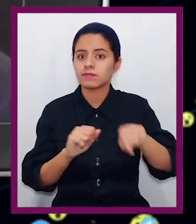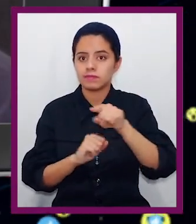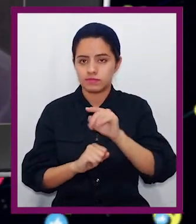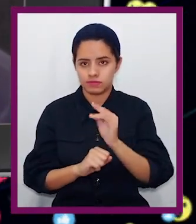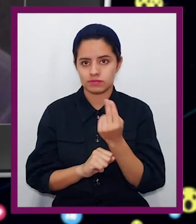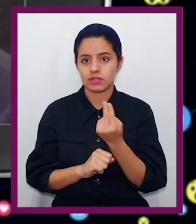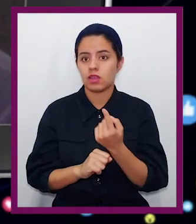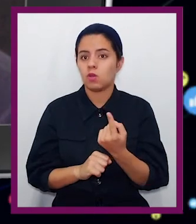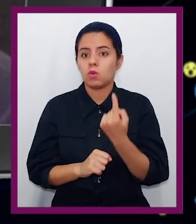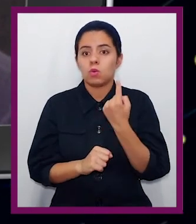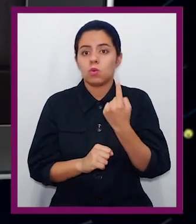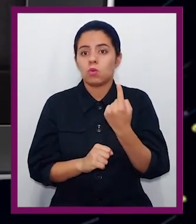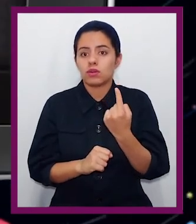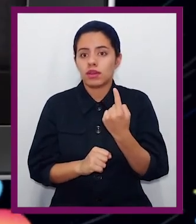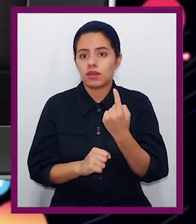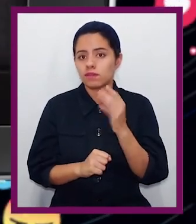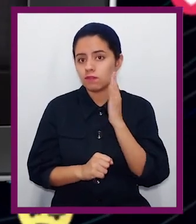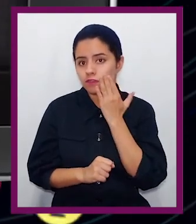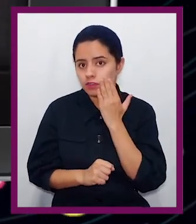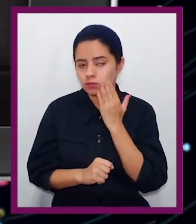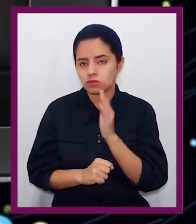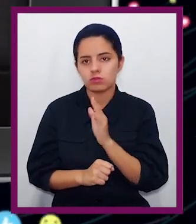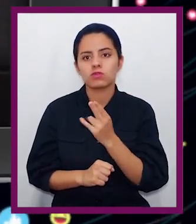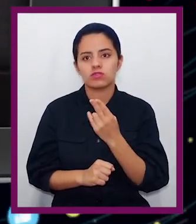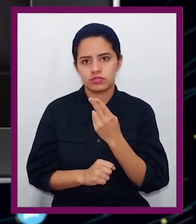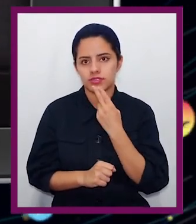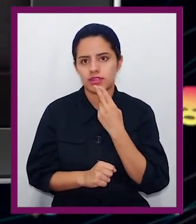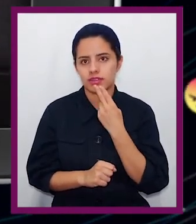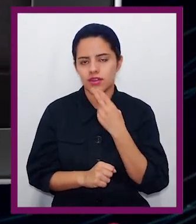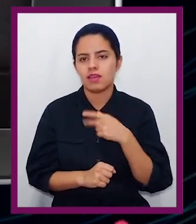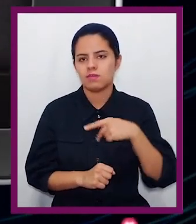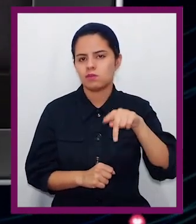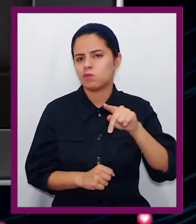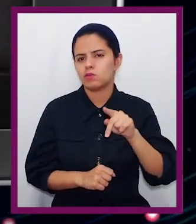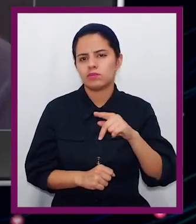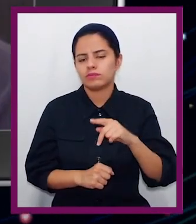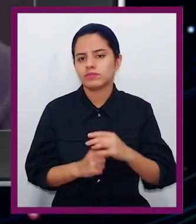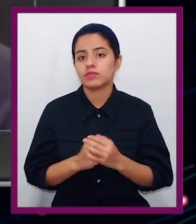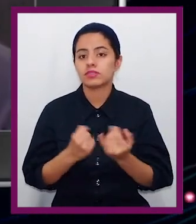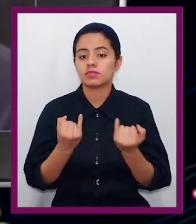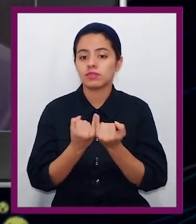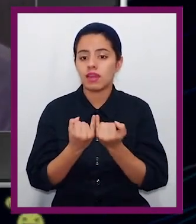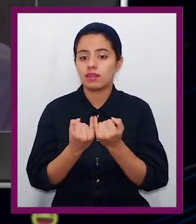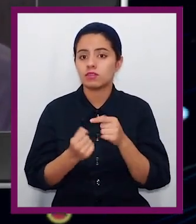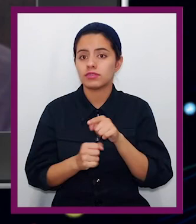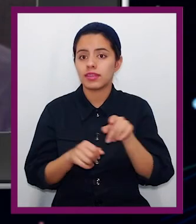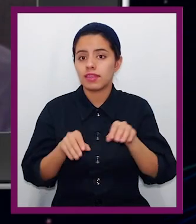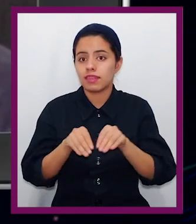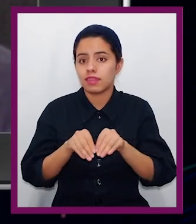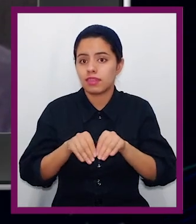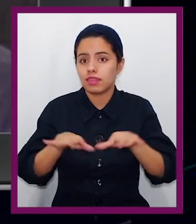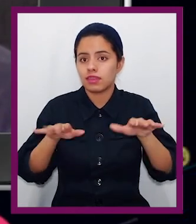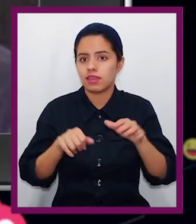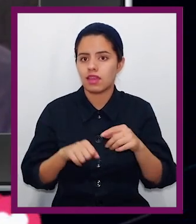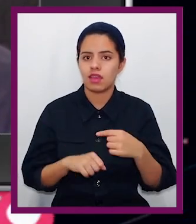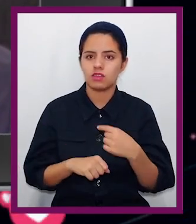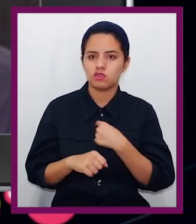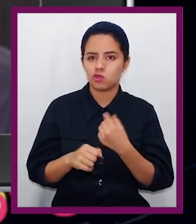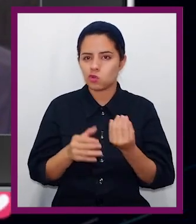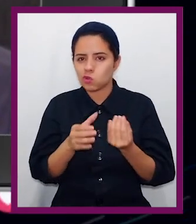solamente creemos una cuenta y usemos la biografía para fines personales, que no compartamos